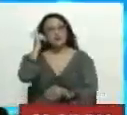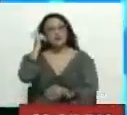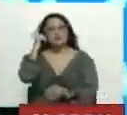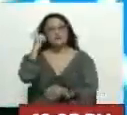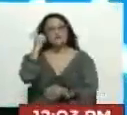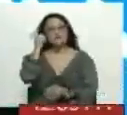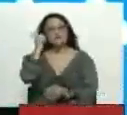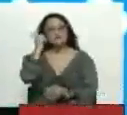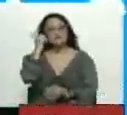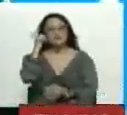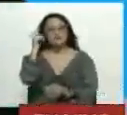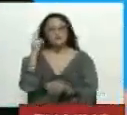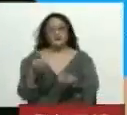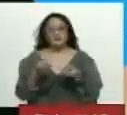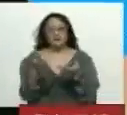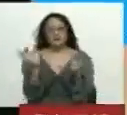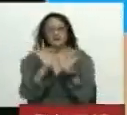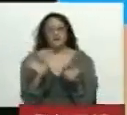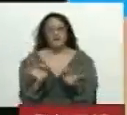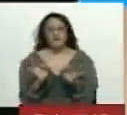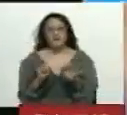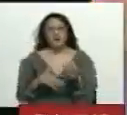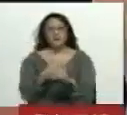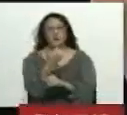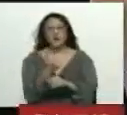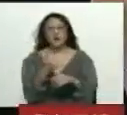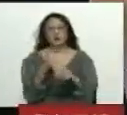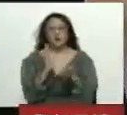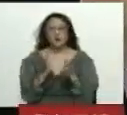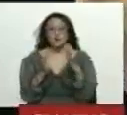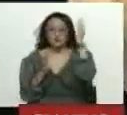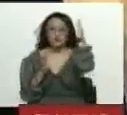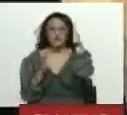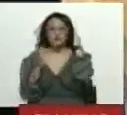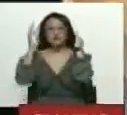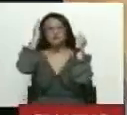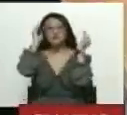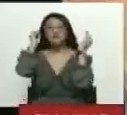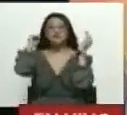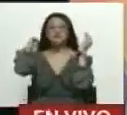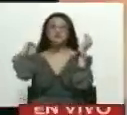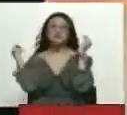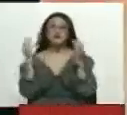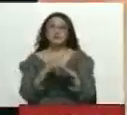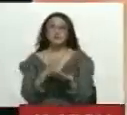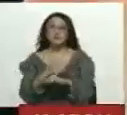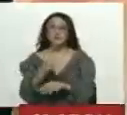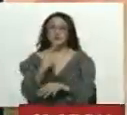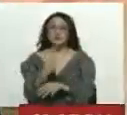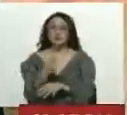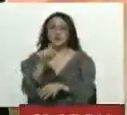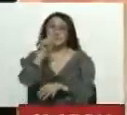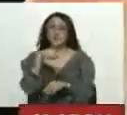a un proyecto de organización popular que es exactamente al que él se refería en